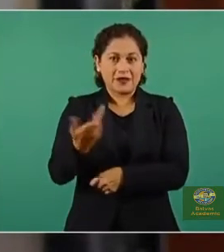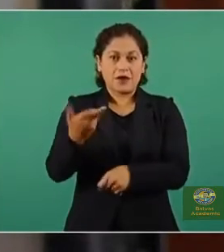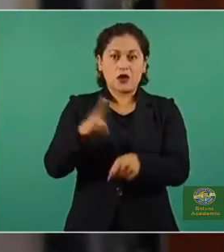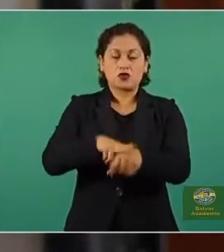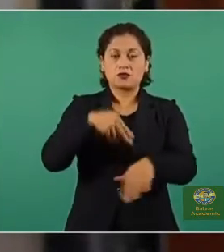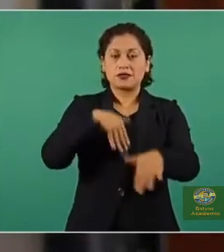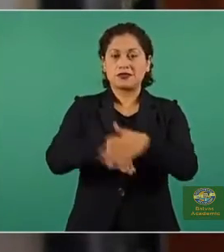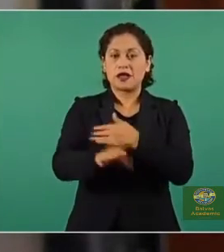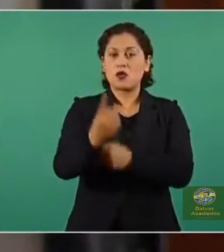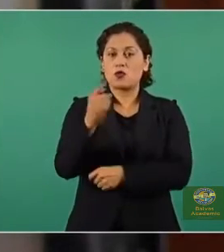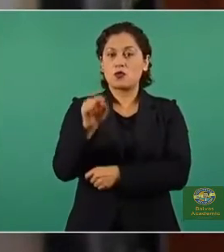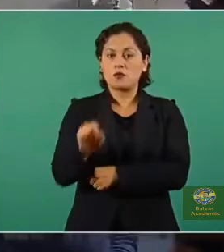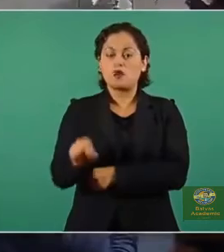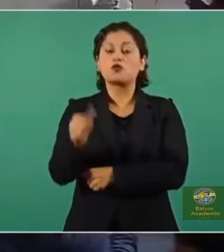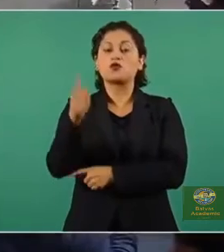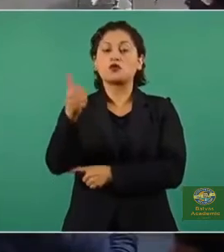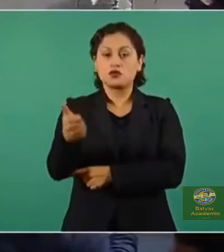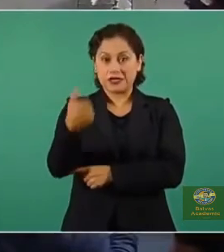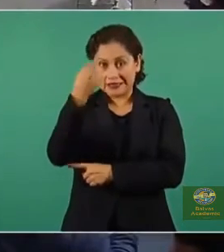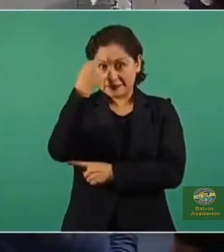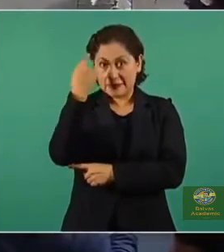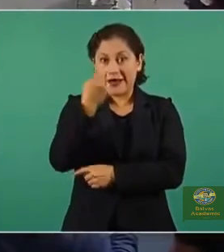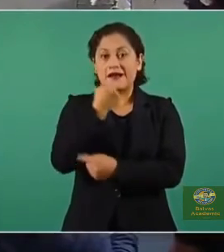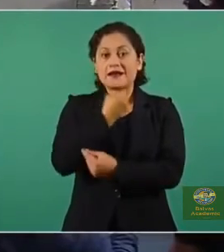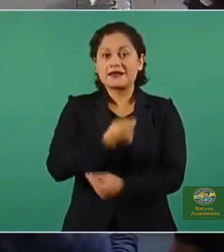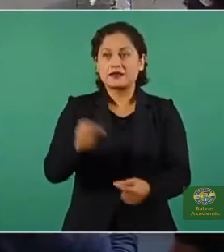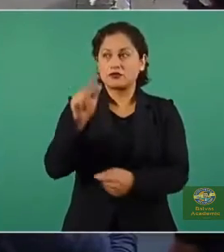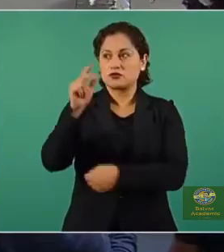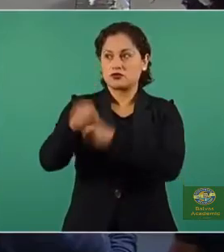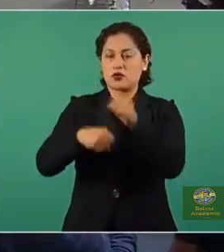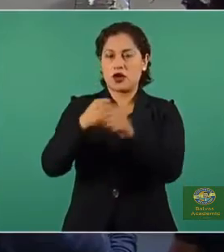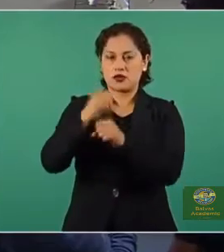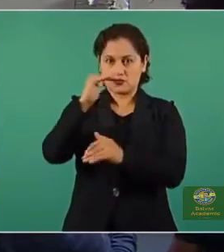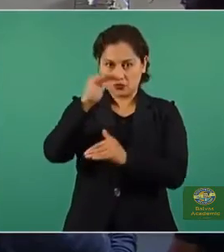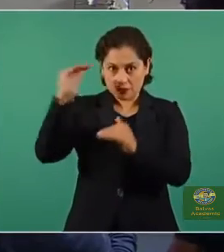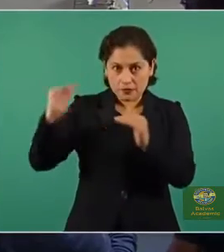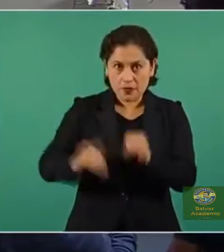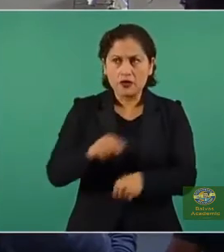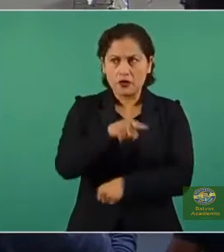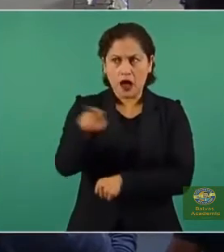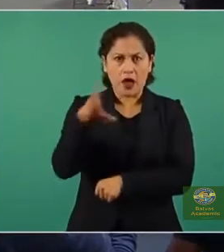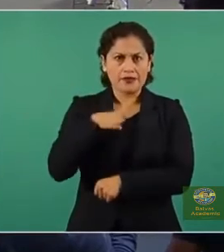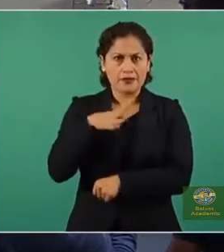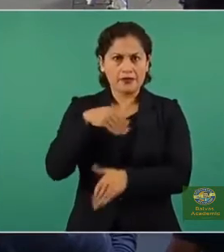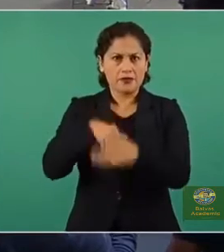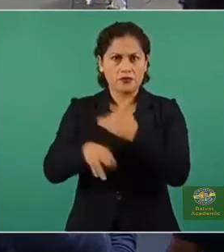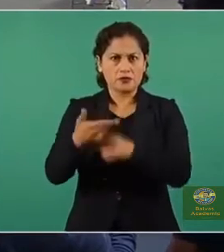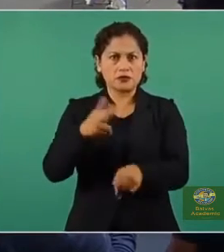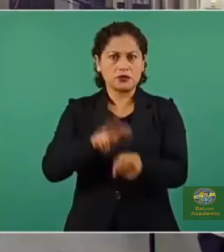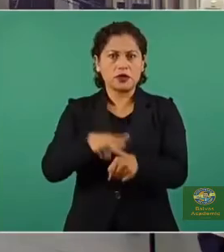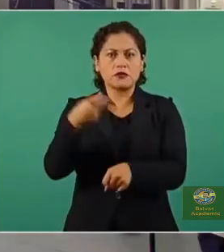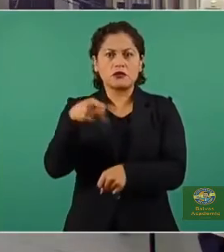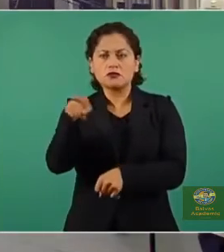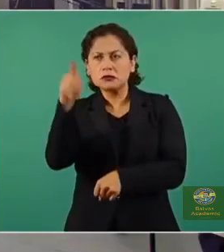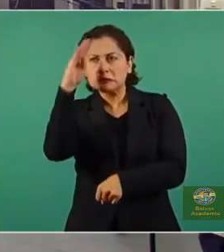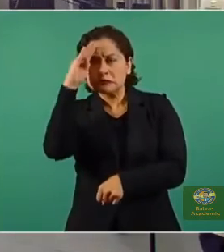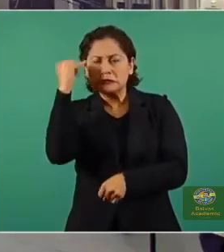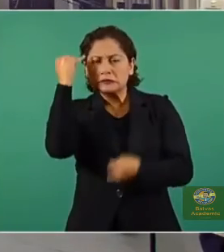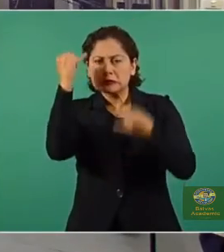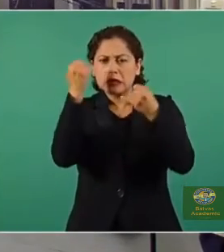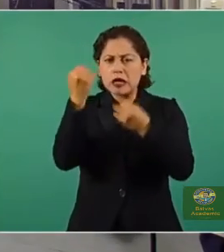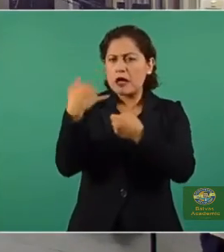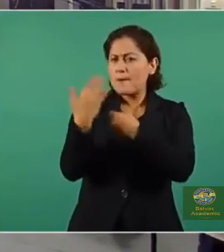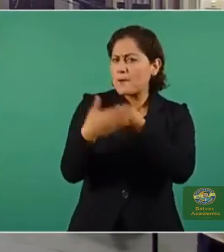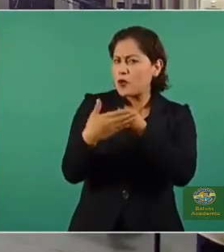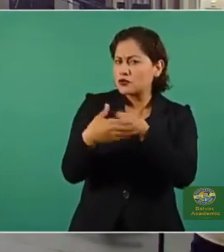que son menores de 18 años, pero ¿hasta dónde se tiene contemplado por ahora? Y sigo con preguntas, gracias. Puede ser, si